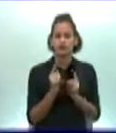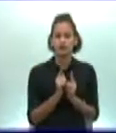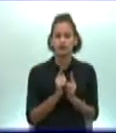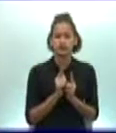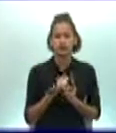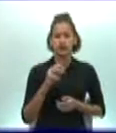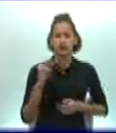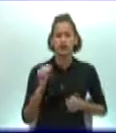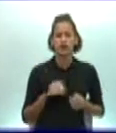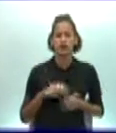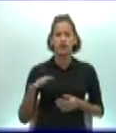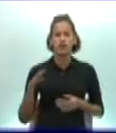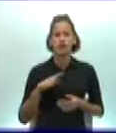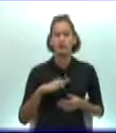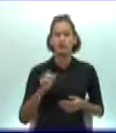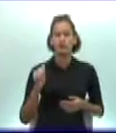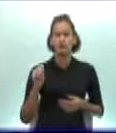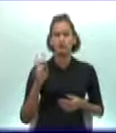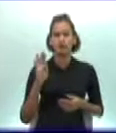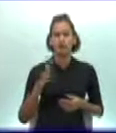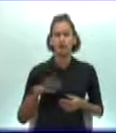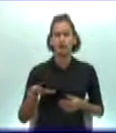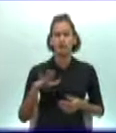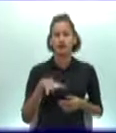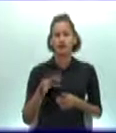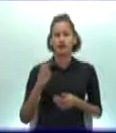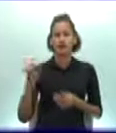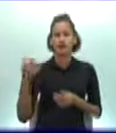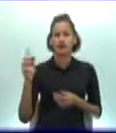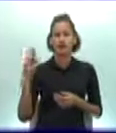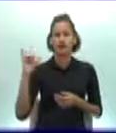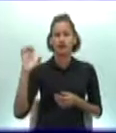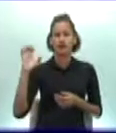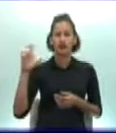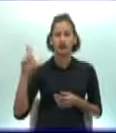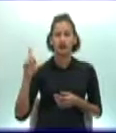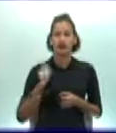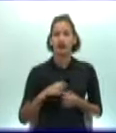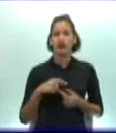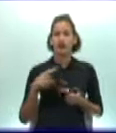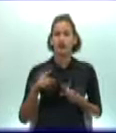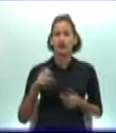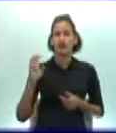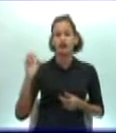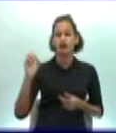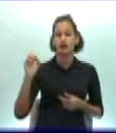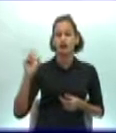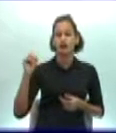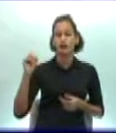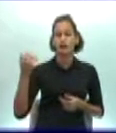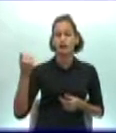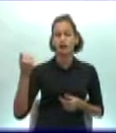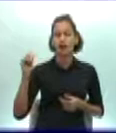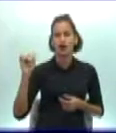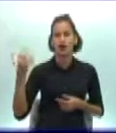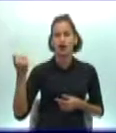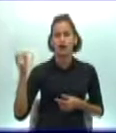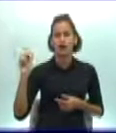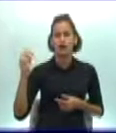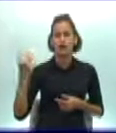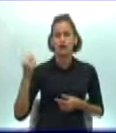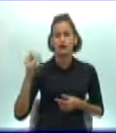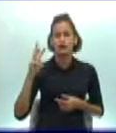Mariel hasta la Ensenada de Majana, en la provincia Artemisa. En la figura